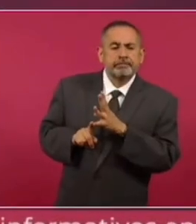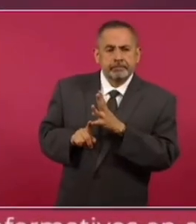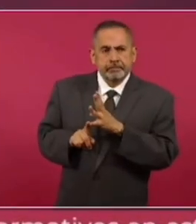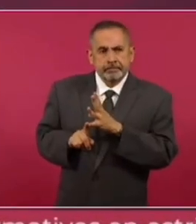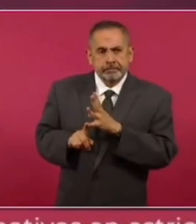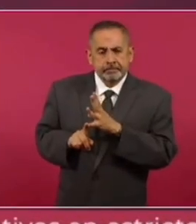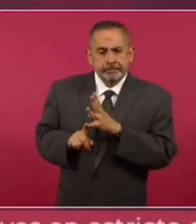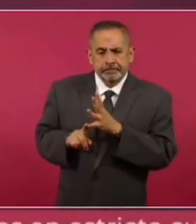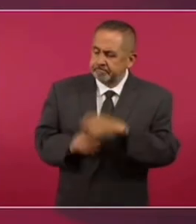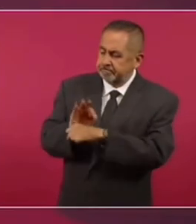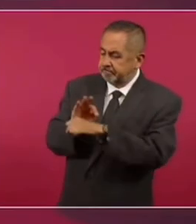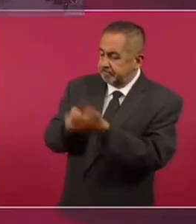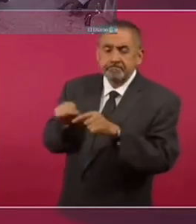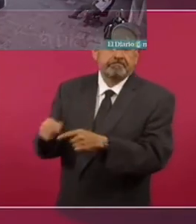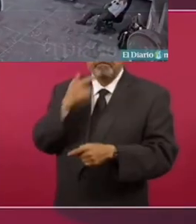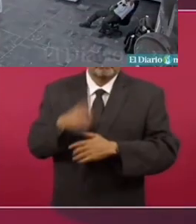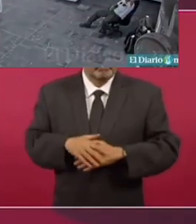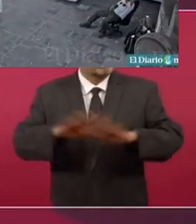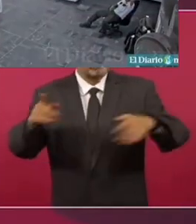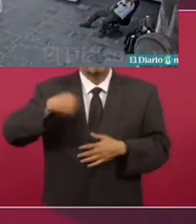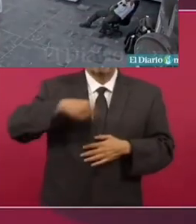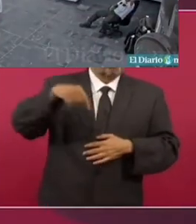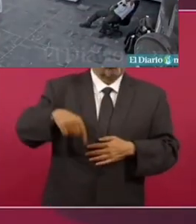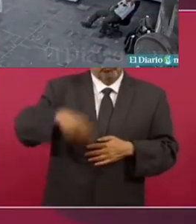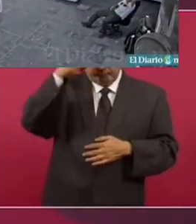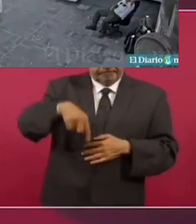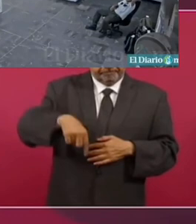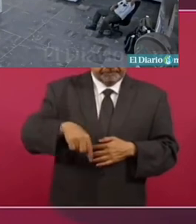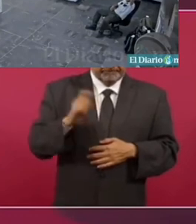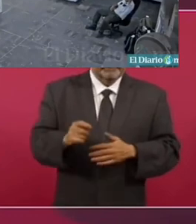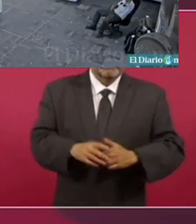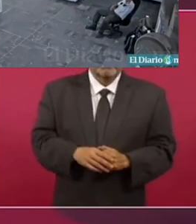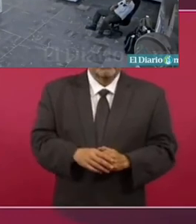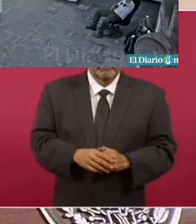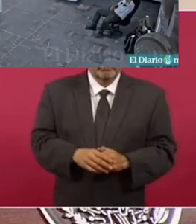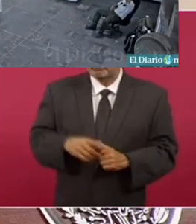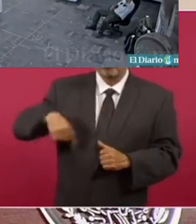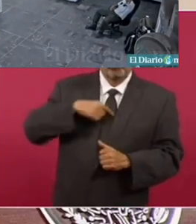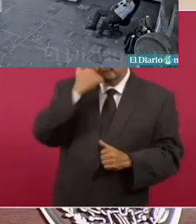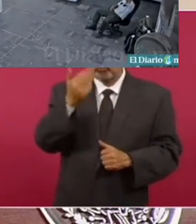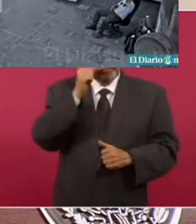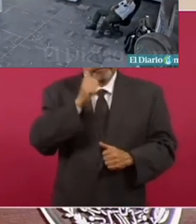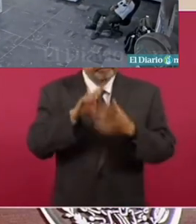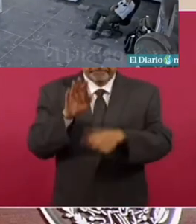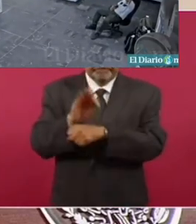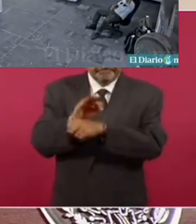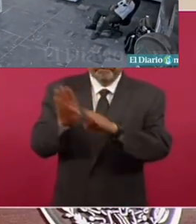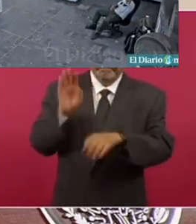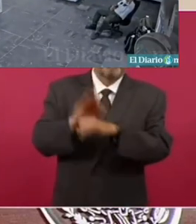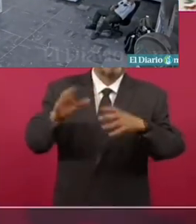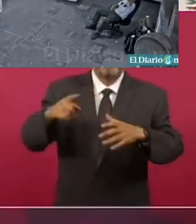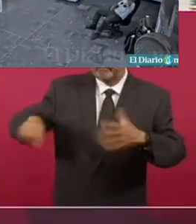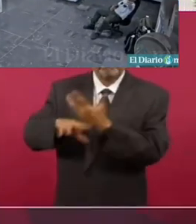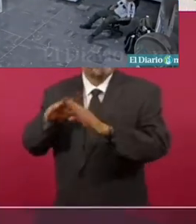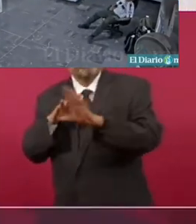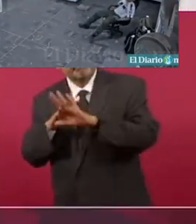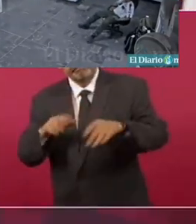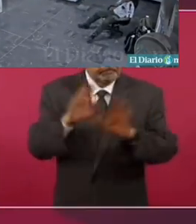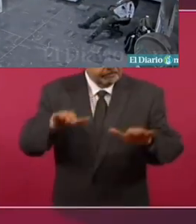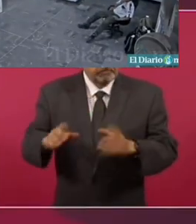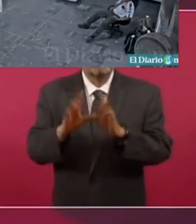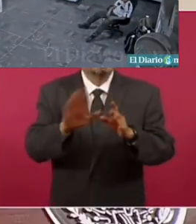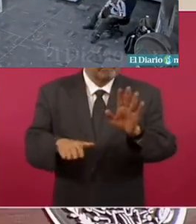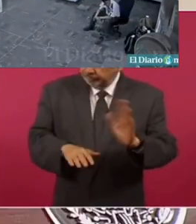de Centroamérica. Y aquí nosotros, pues hemos estado procurando siempre proteger a los migrantes,